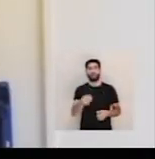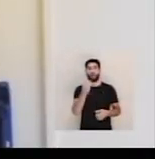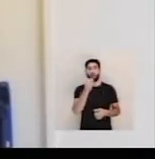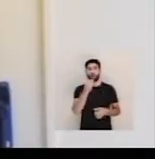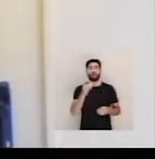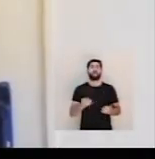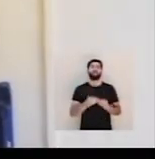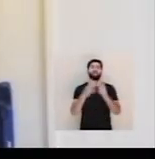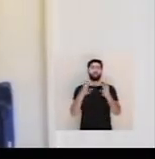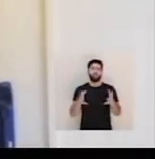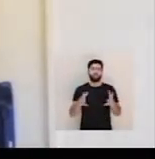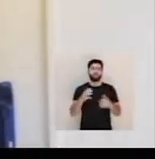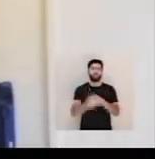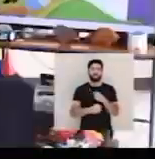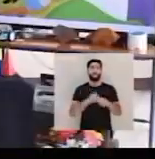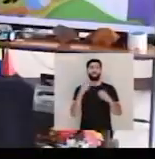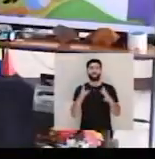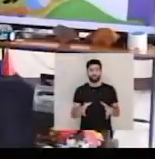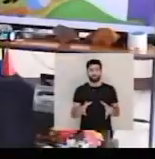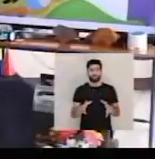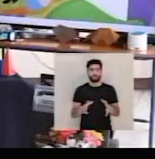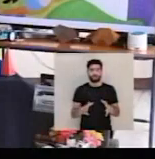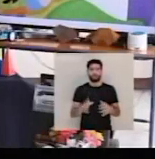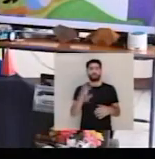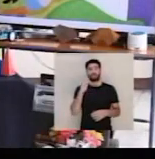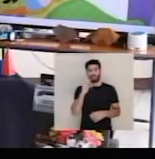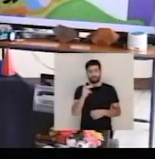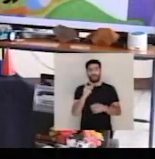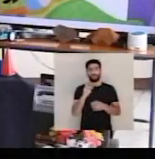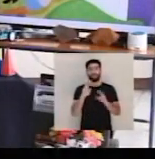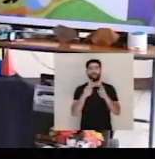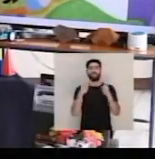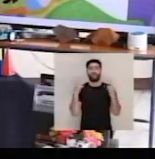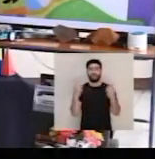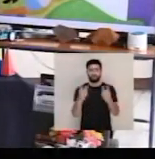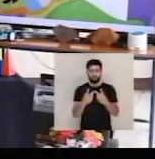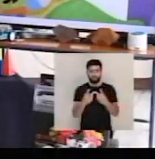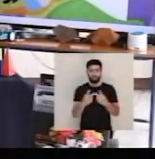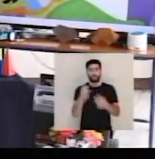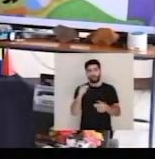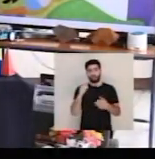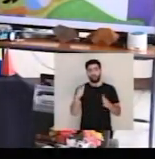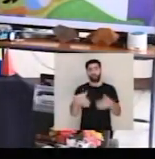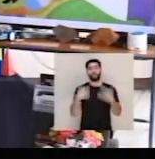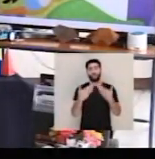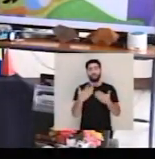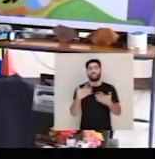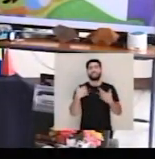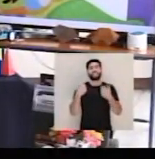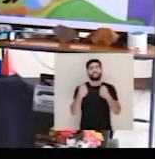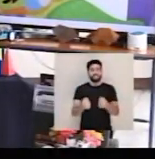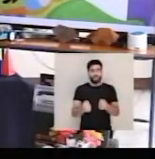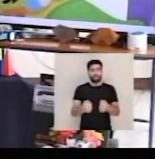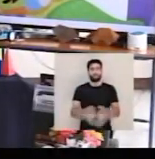muchas frutas y verduras. Eso nos va a dar mucha fuerza y nos va a mantener muy